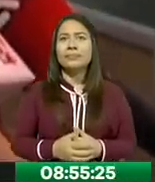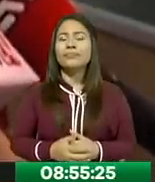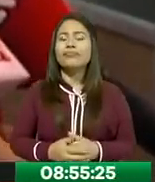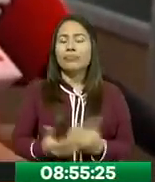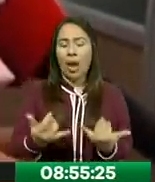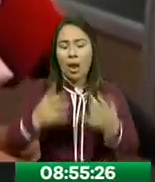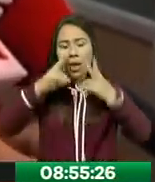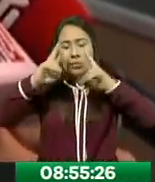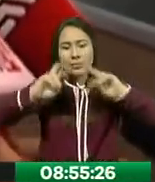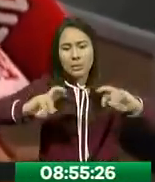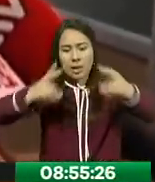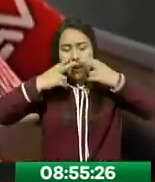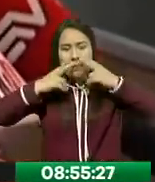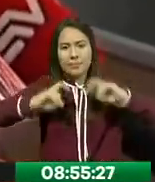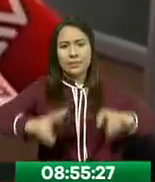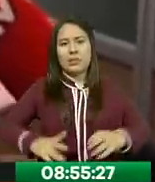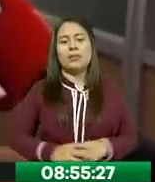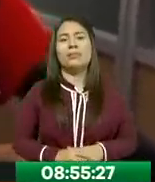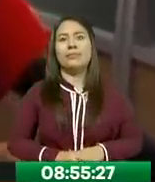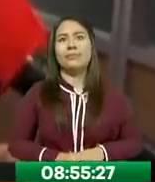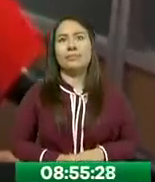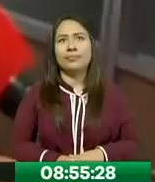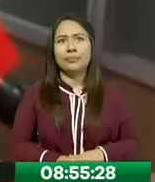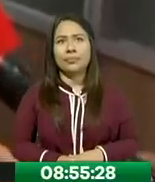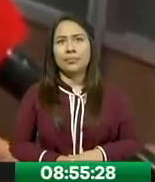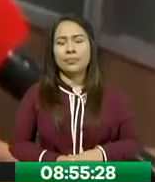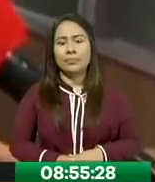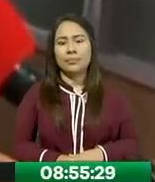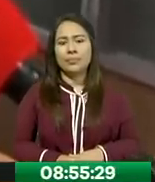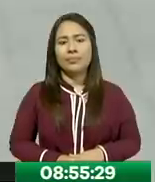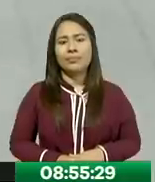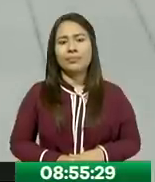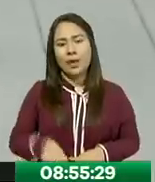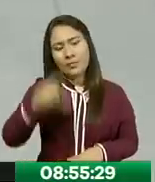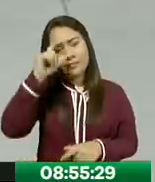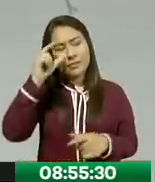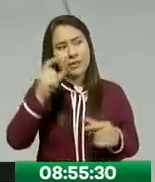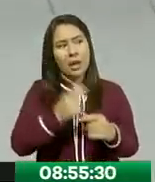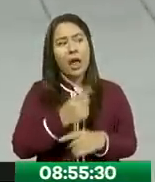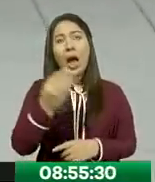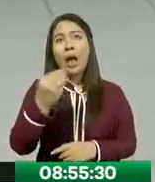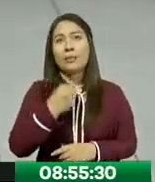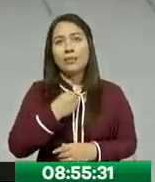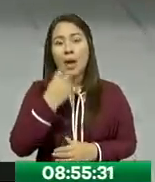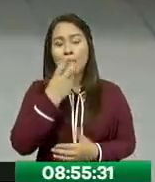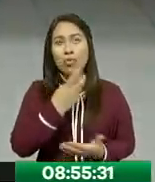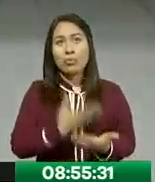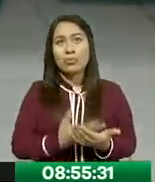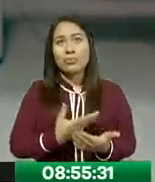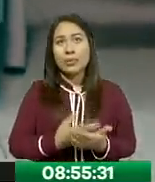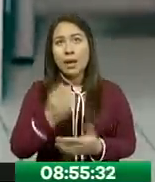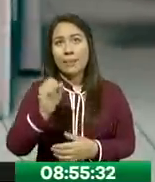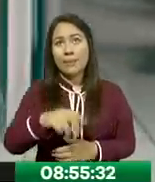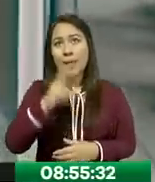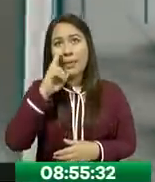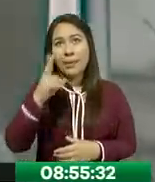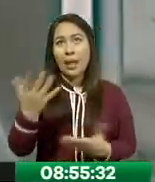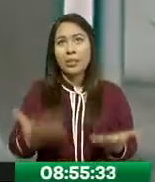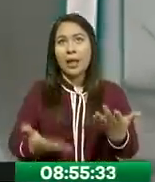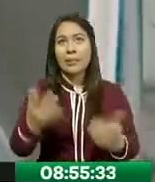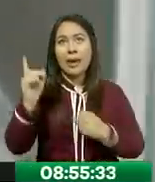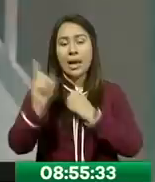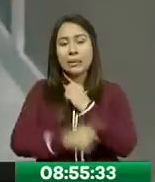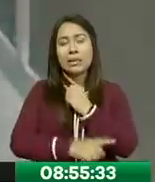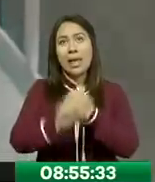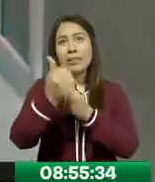ya hace unos días atrás en la unidad especializada de la Fiscalía. Y de comprobarse el delito de violación, puede enfrentar una pena